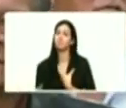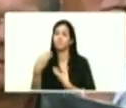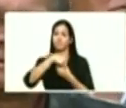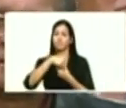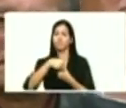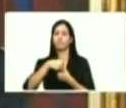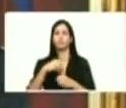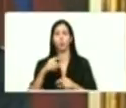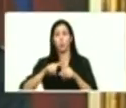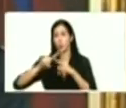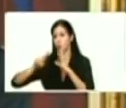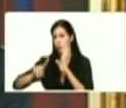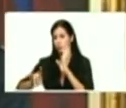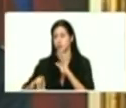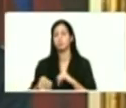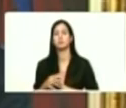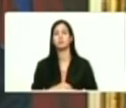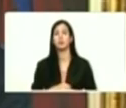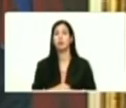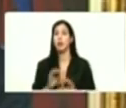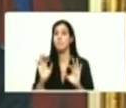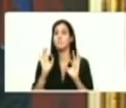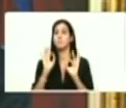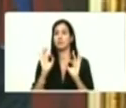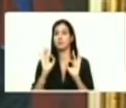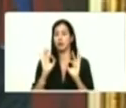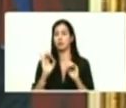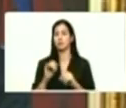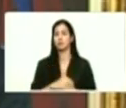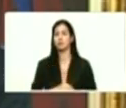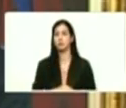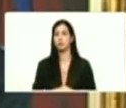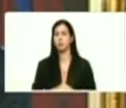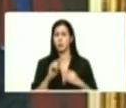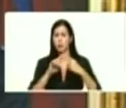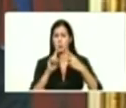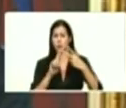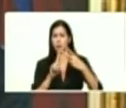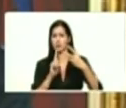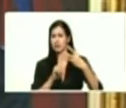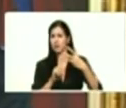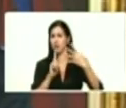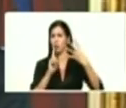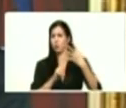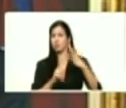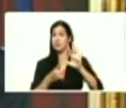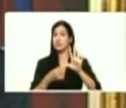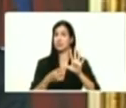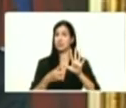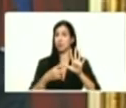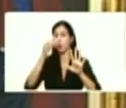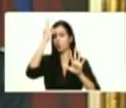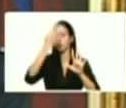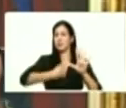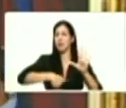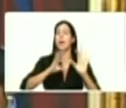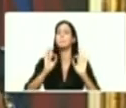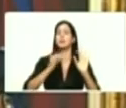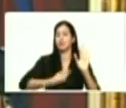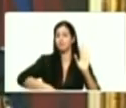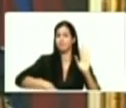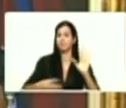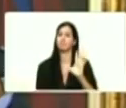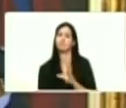entre otros pero primordialmente estos 1, 2, 3, 4, 5 consejos presidenciales